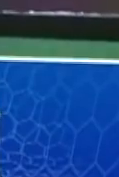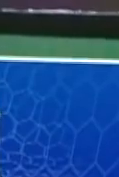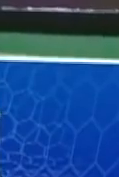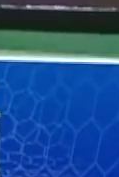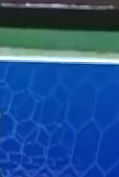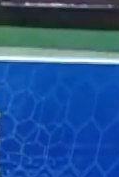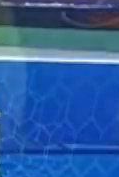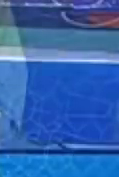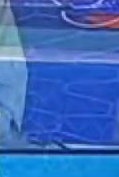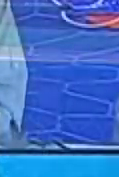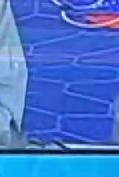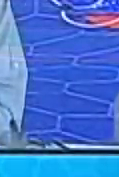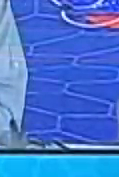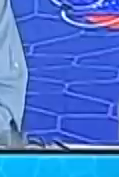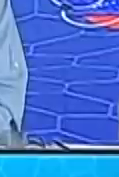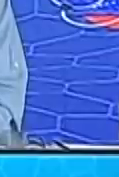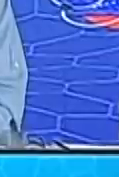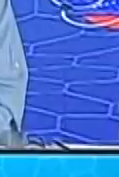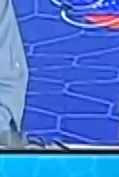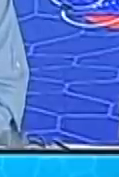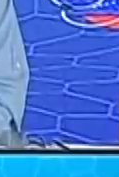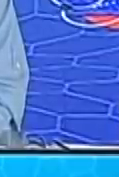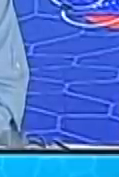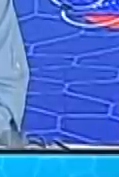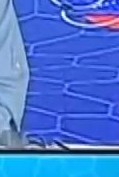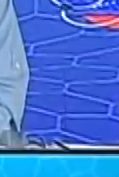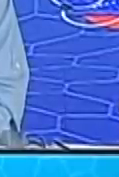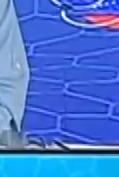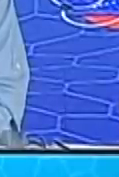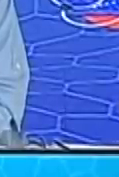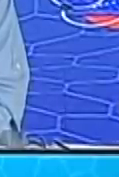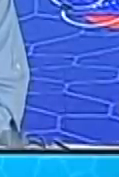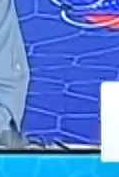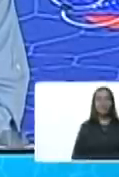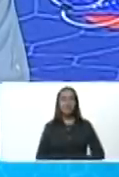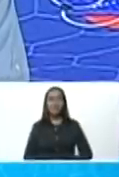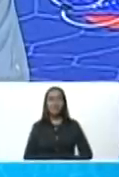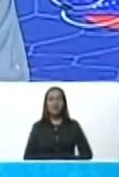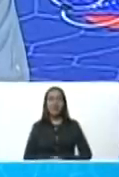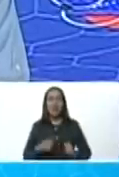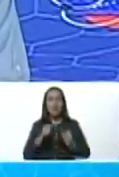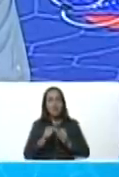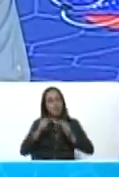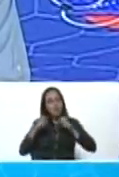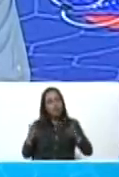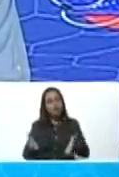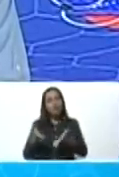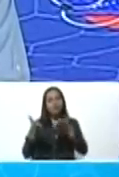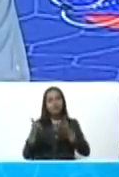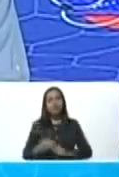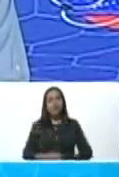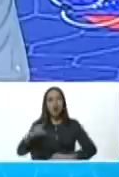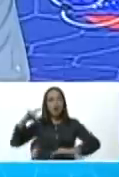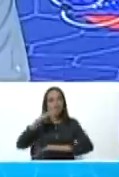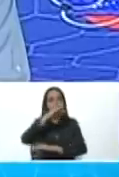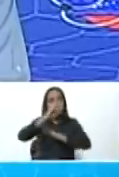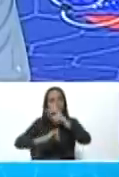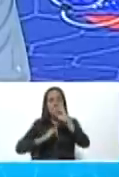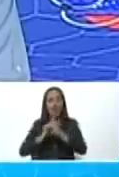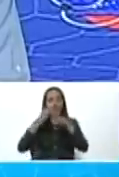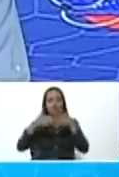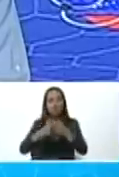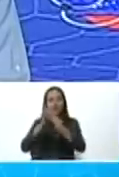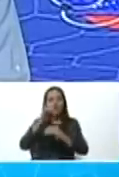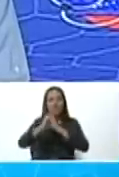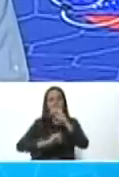presidente. Bueno, muy bien, hay que continuar. Aeropuertos internacionales, puertos internacionales, y